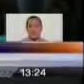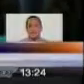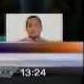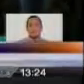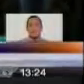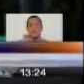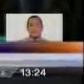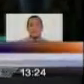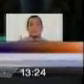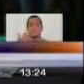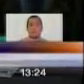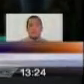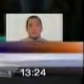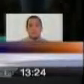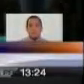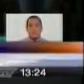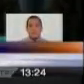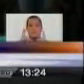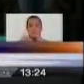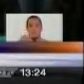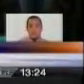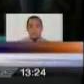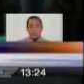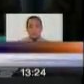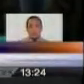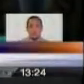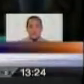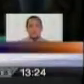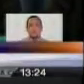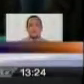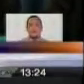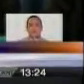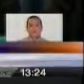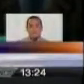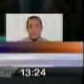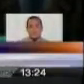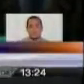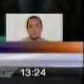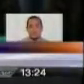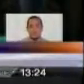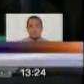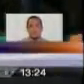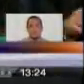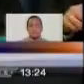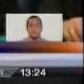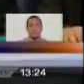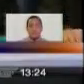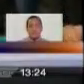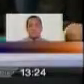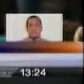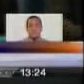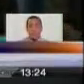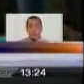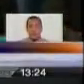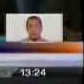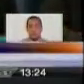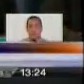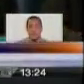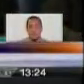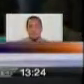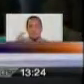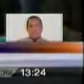que luego de agotarse la vía interna, recién se inicia el proceso internacional. Por esa razón